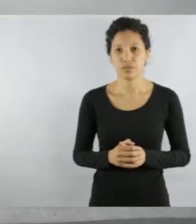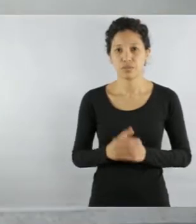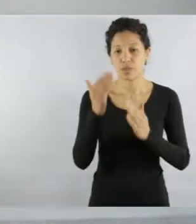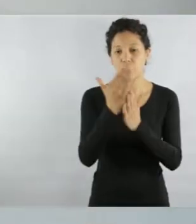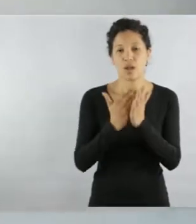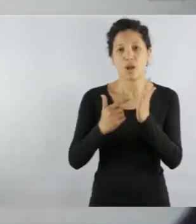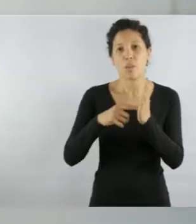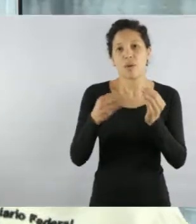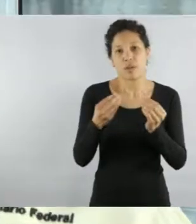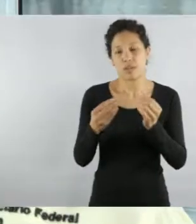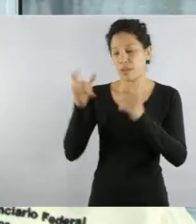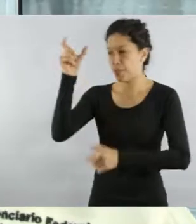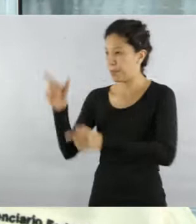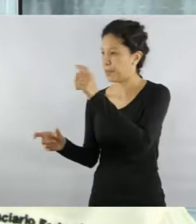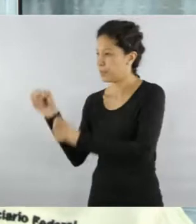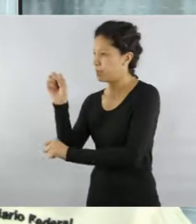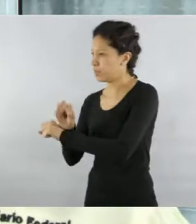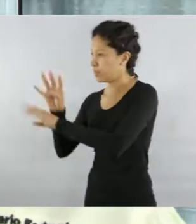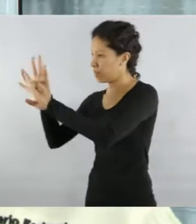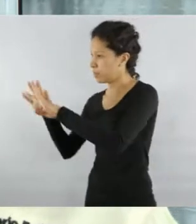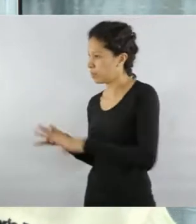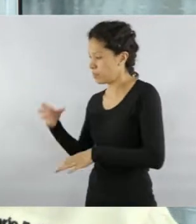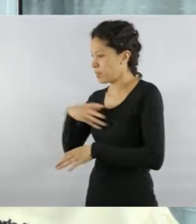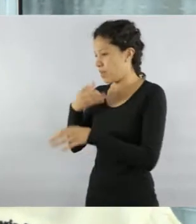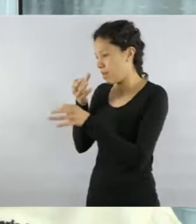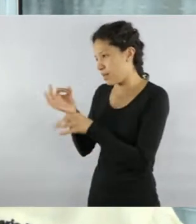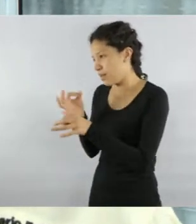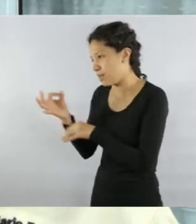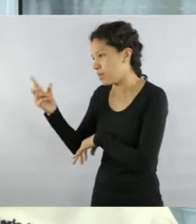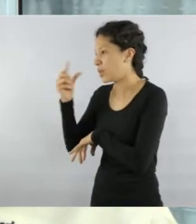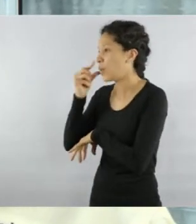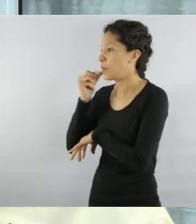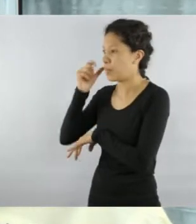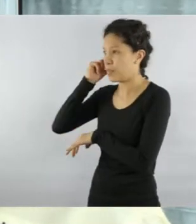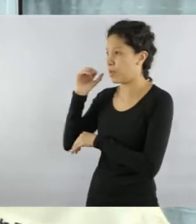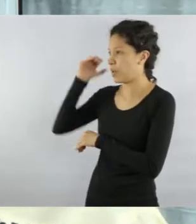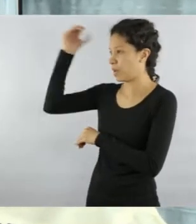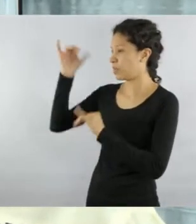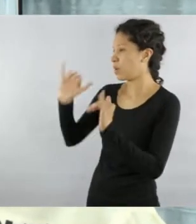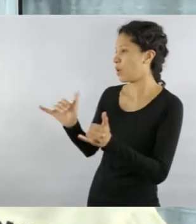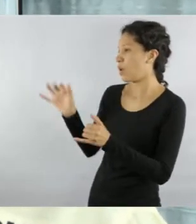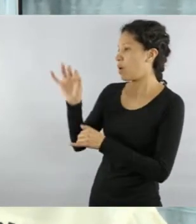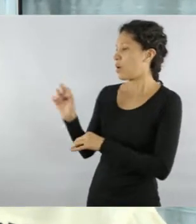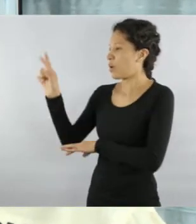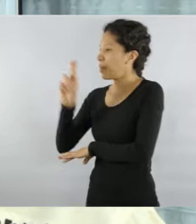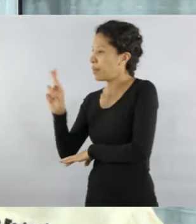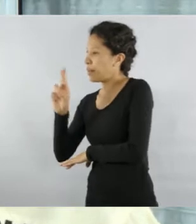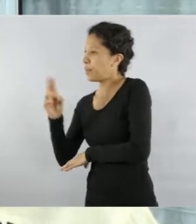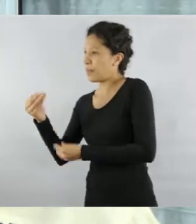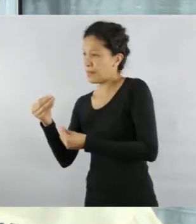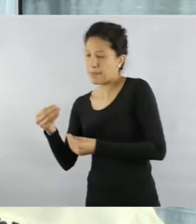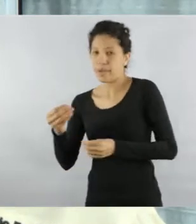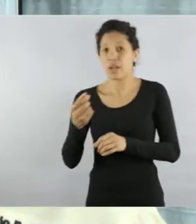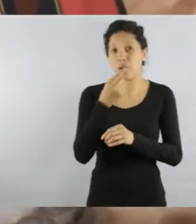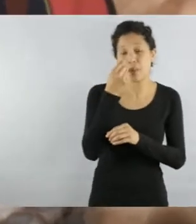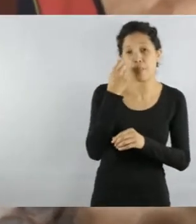el programa consiste en capacitar a las personas privadas de libertad sean hombres mayores jóvenes adultos o mujeres en el